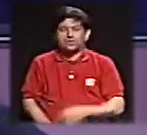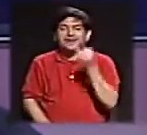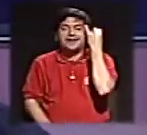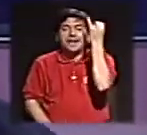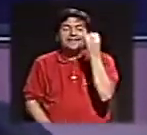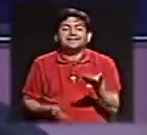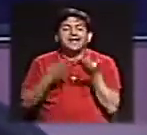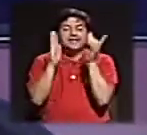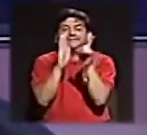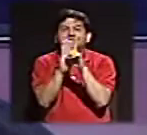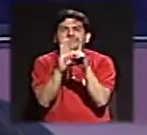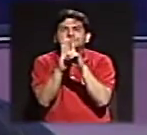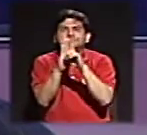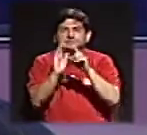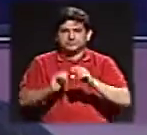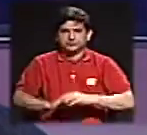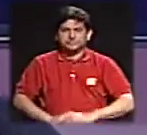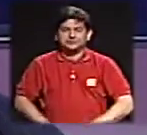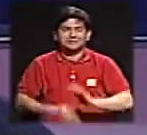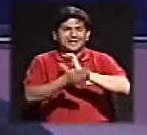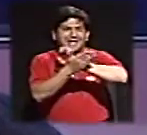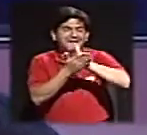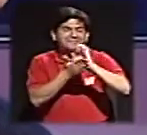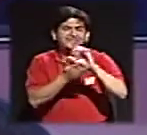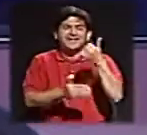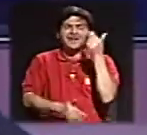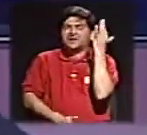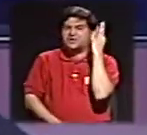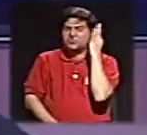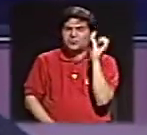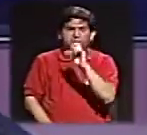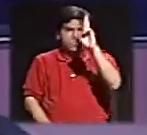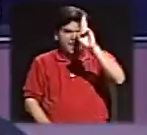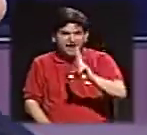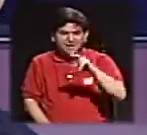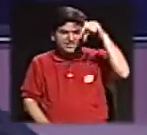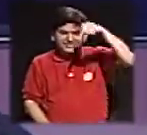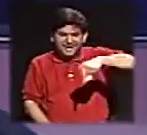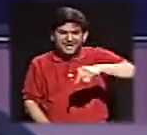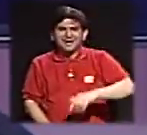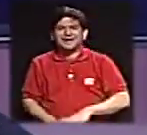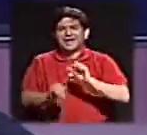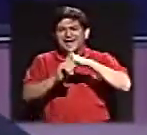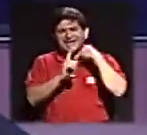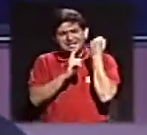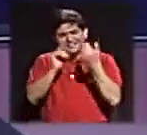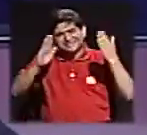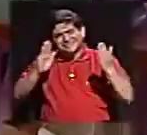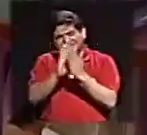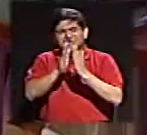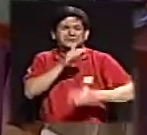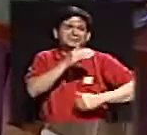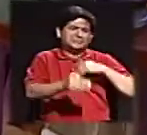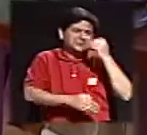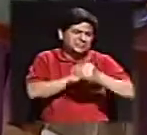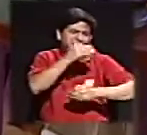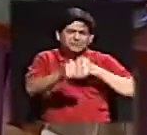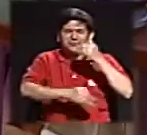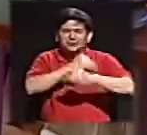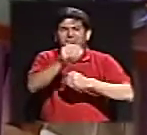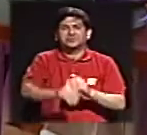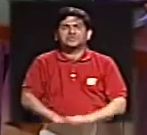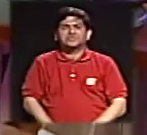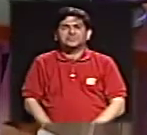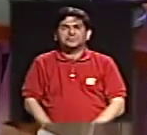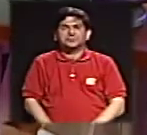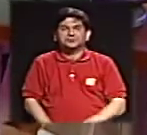brindarle derechos y evitar que otras mujeres en Costa Rica pasen por esta situación, por este proceso